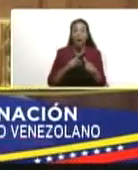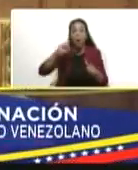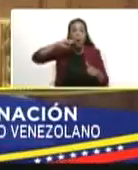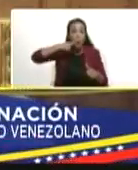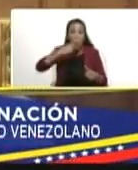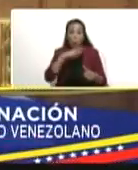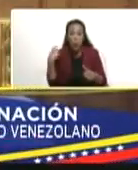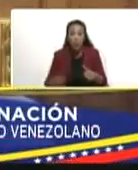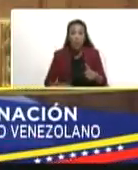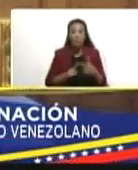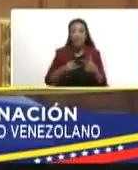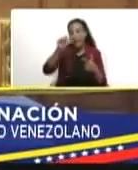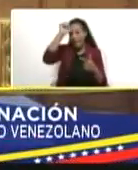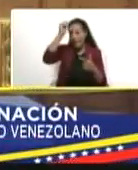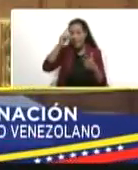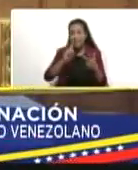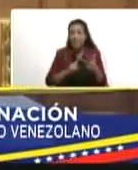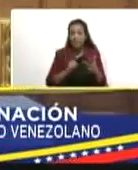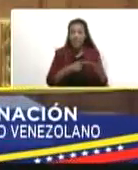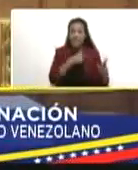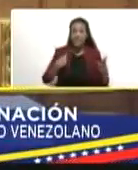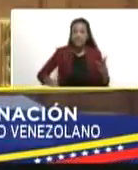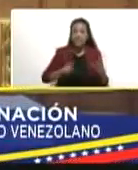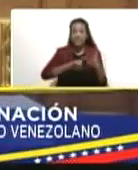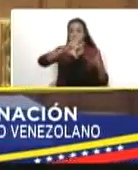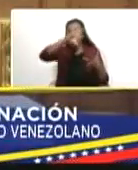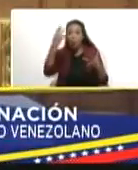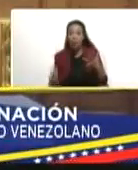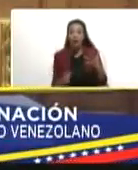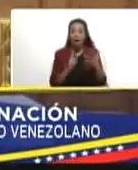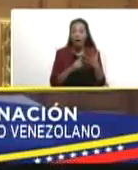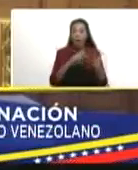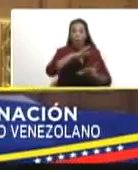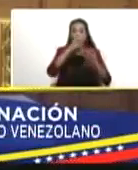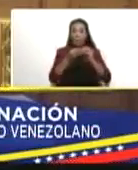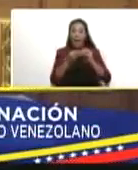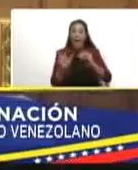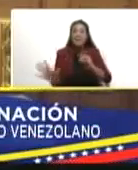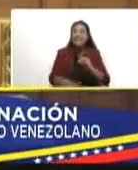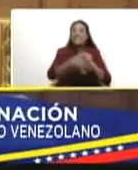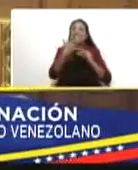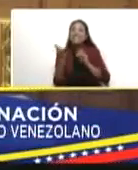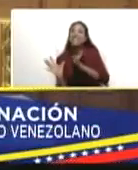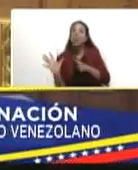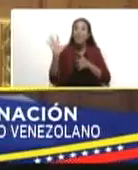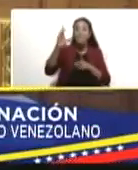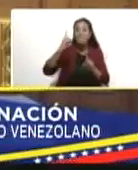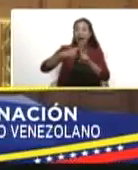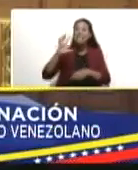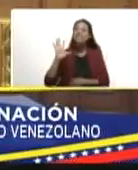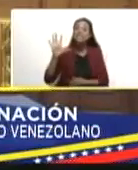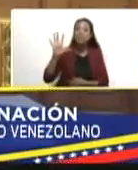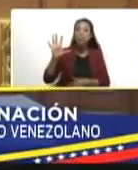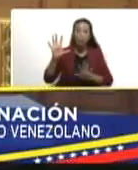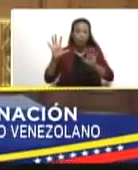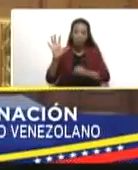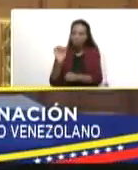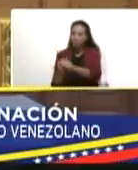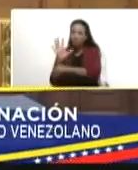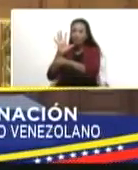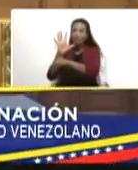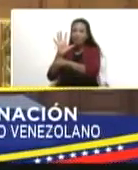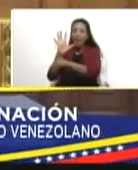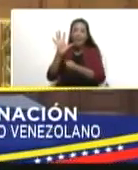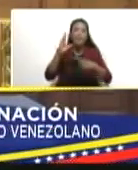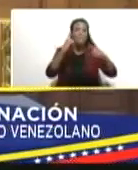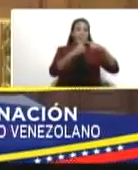Rusia India China y Sudáfrica se han sumado cinco hermanos países del mundo ahora es el grupo